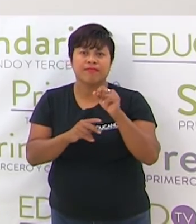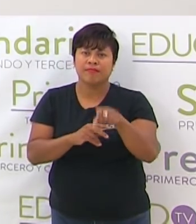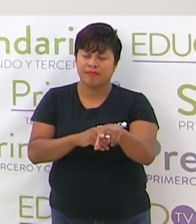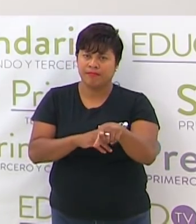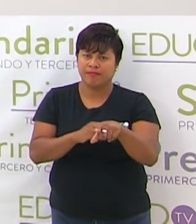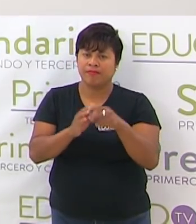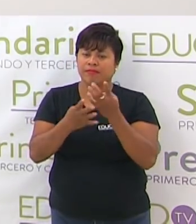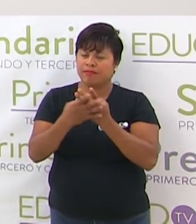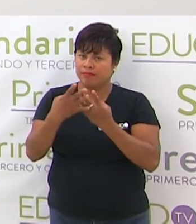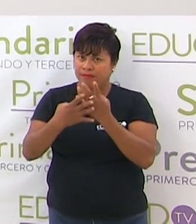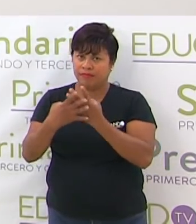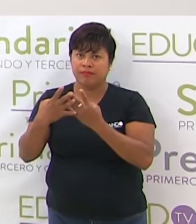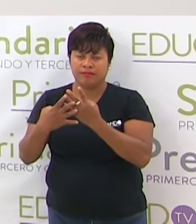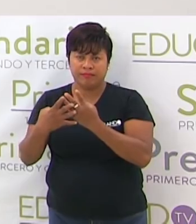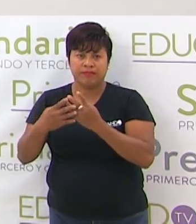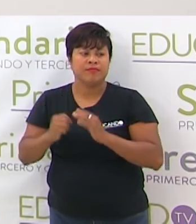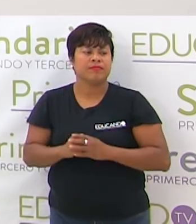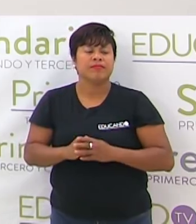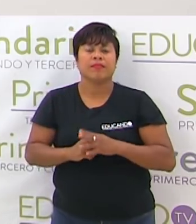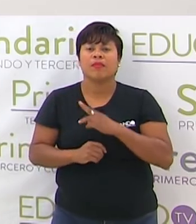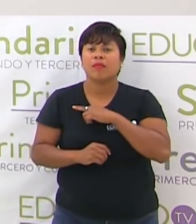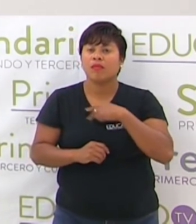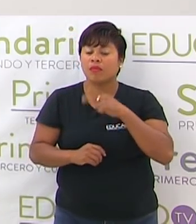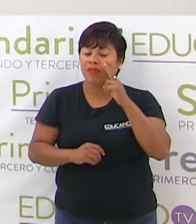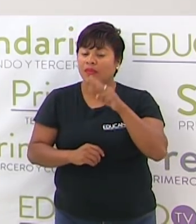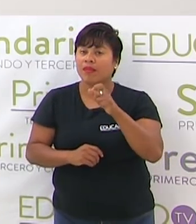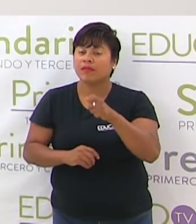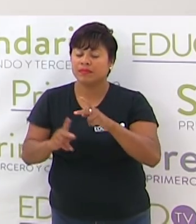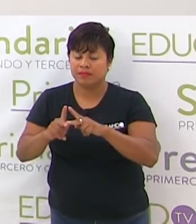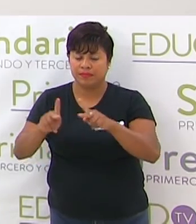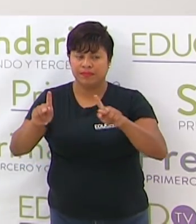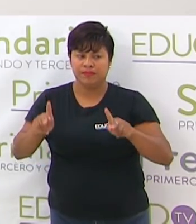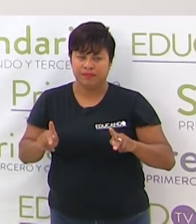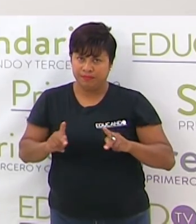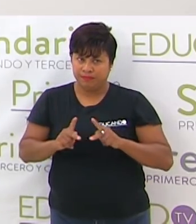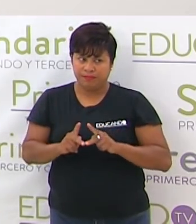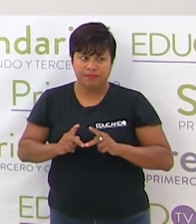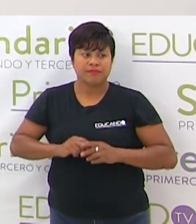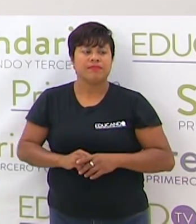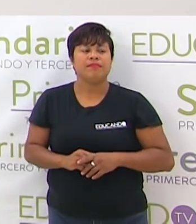obtener su perímetro.